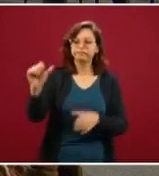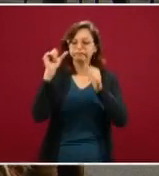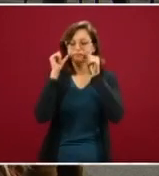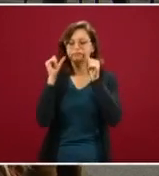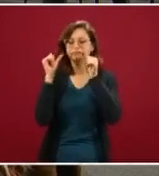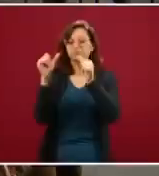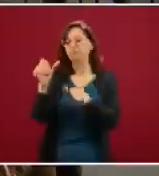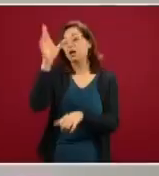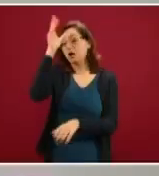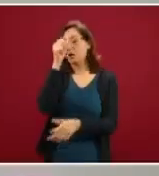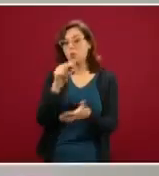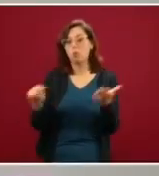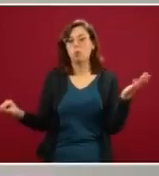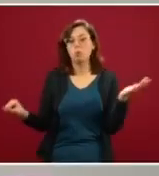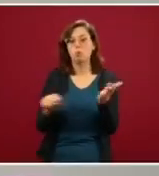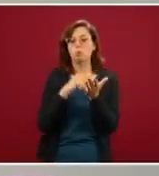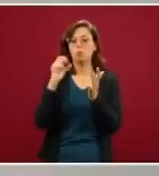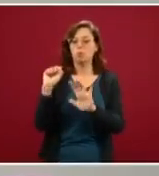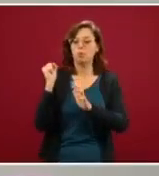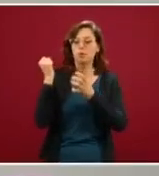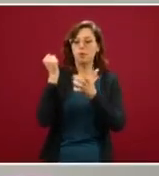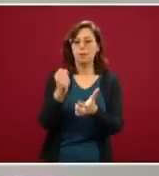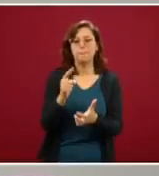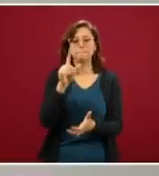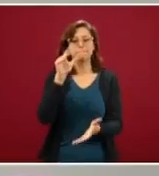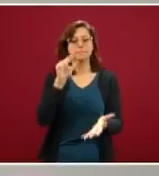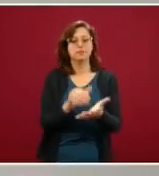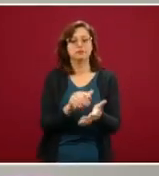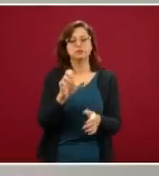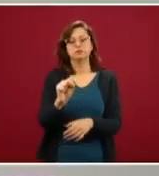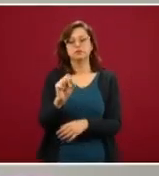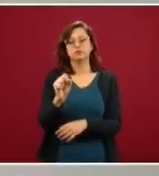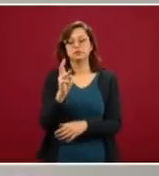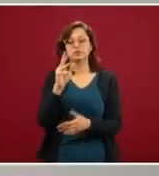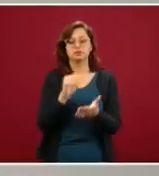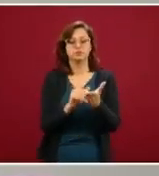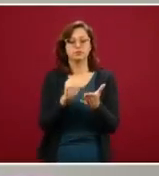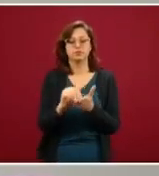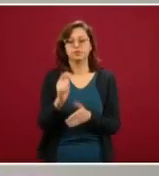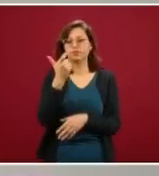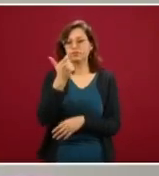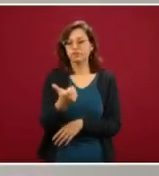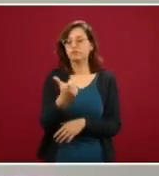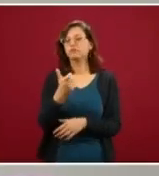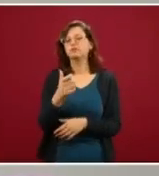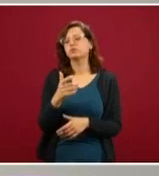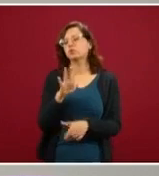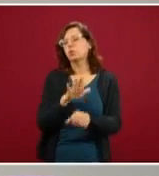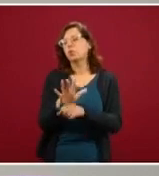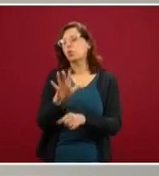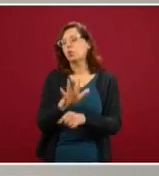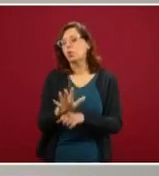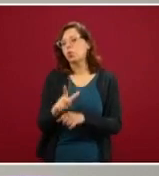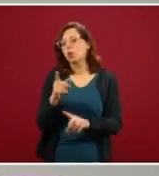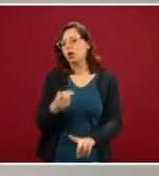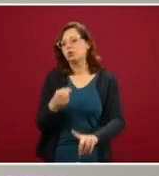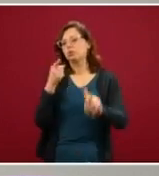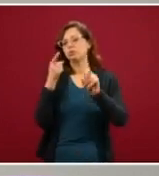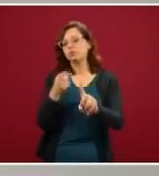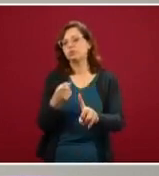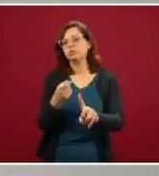un importe por 1.464 millones de pesos y la idea es precisamente